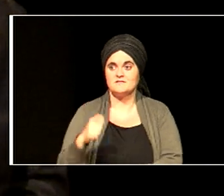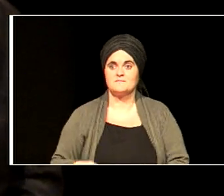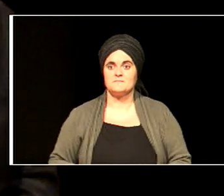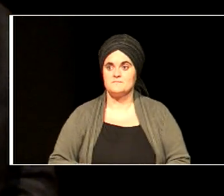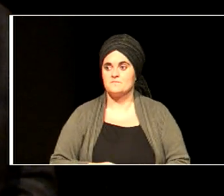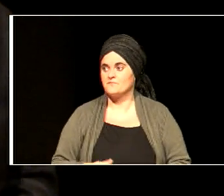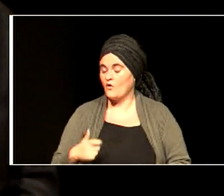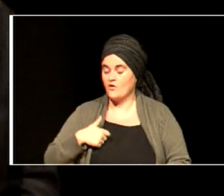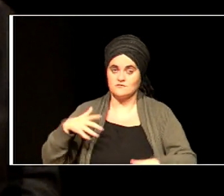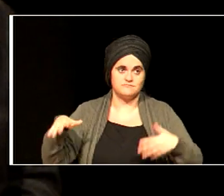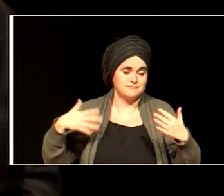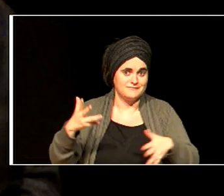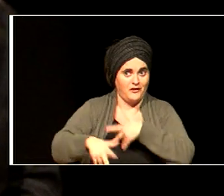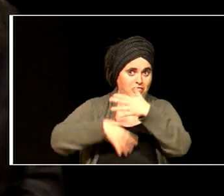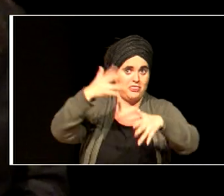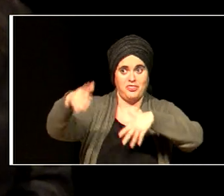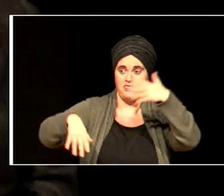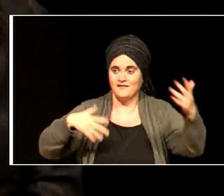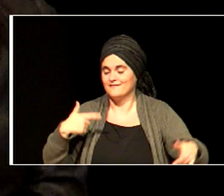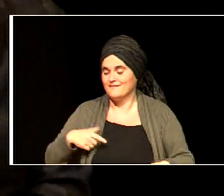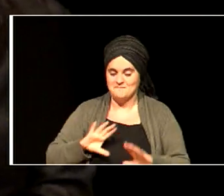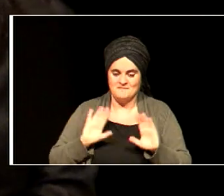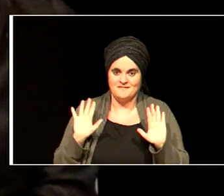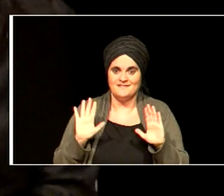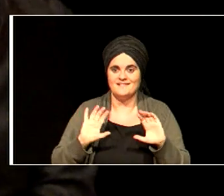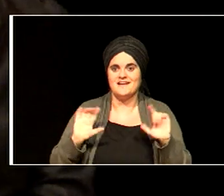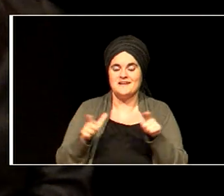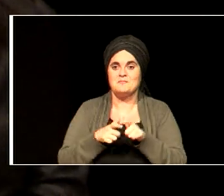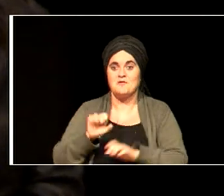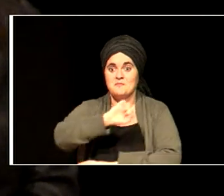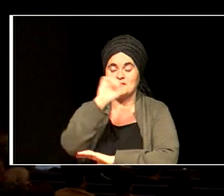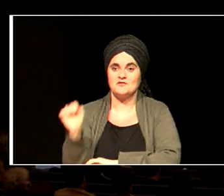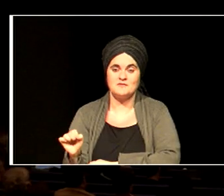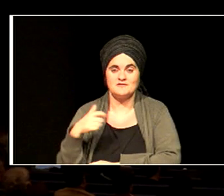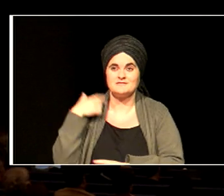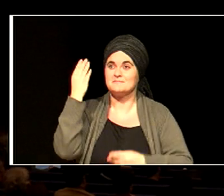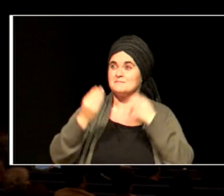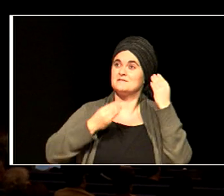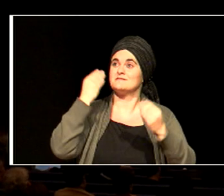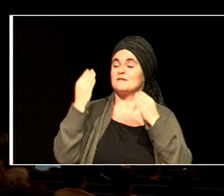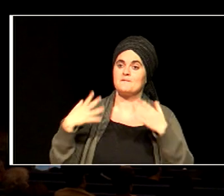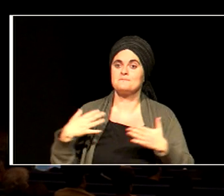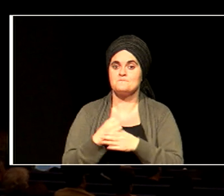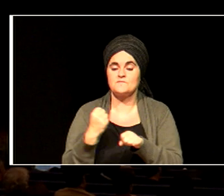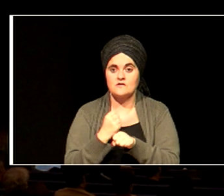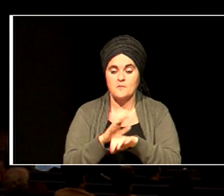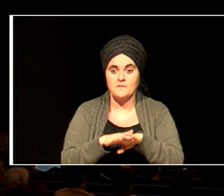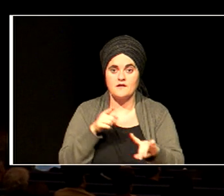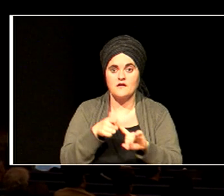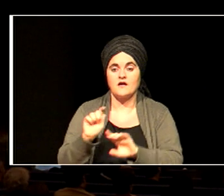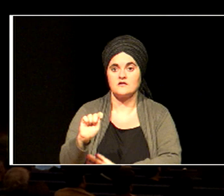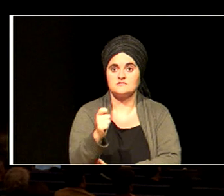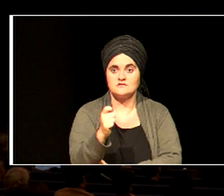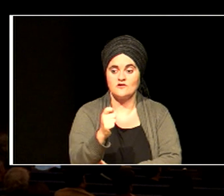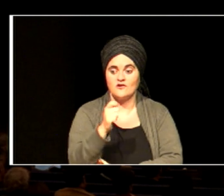hoy me he metido en un jardín, porque en este equipo de balonmano yo estoy pensando, todos estamos trabajando para el éxito. Y el niño